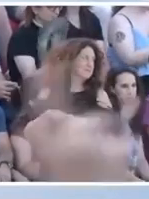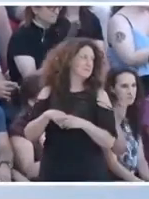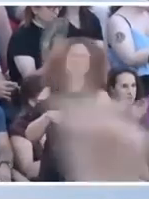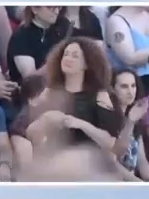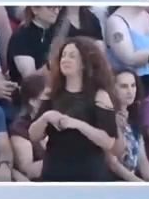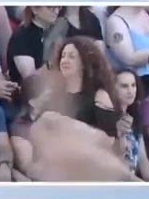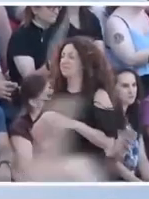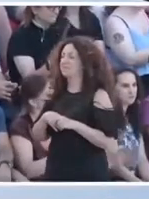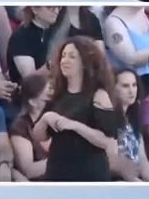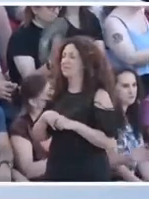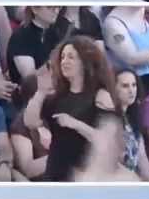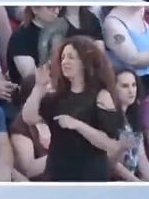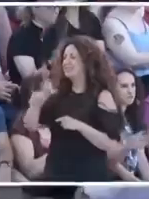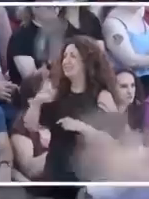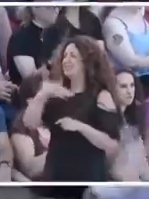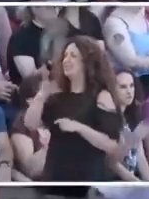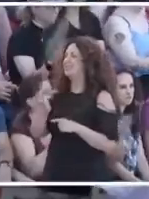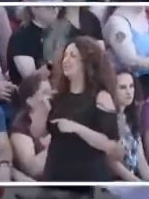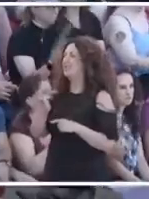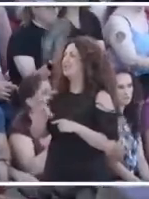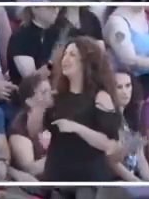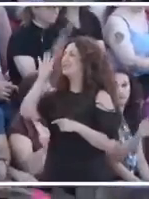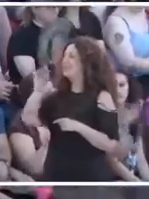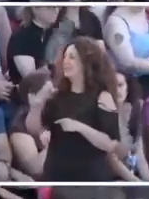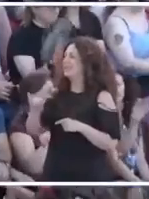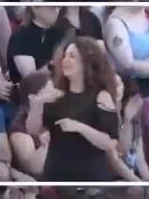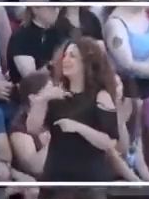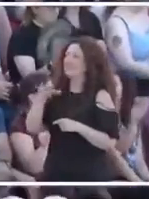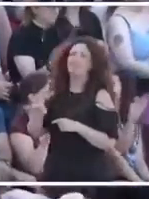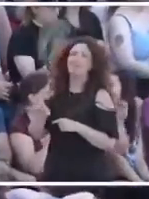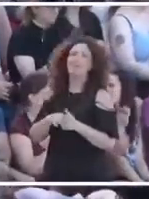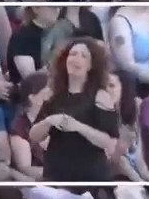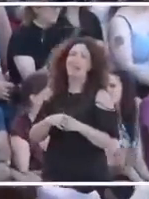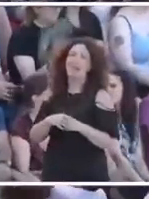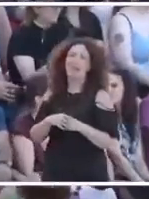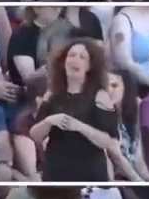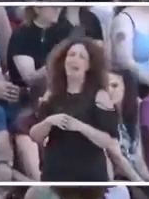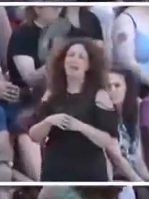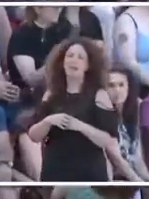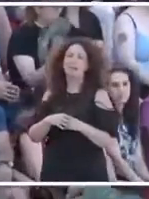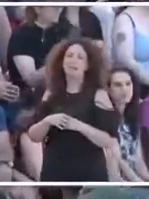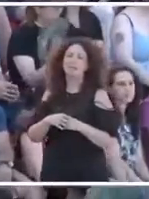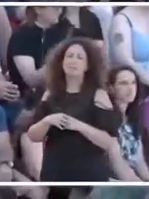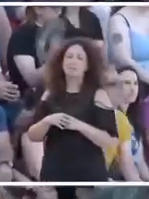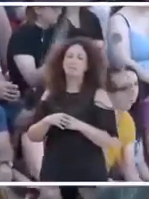¡Sí se puede! ¡Sí se puede! Y termino ya.